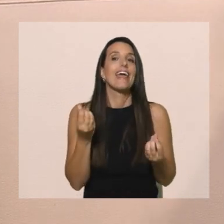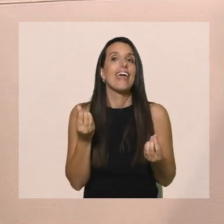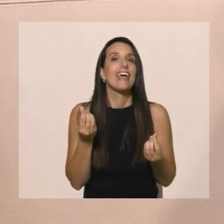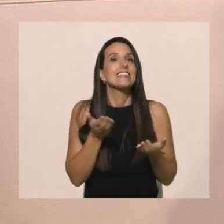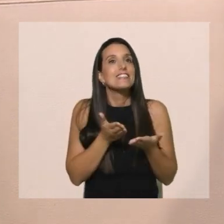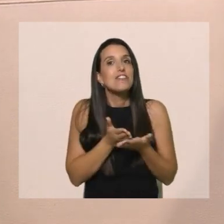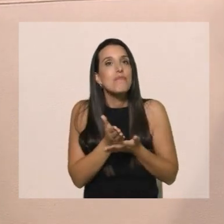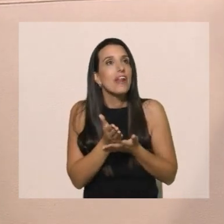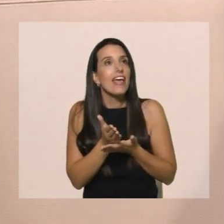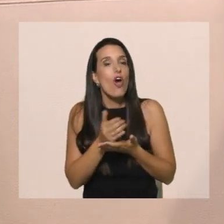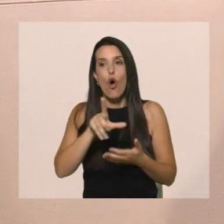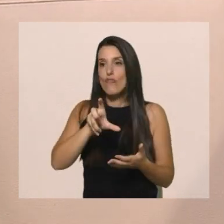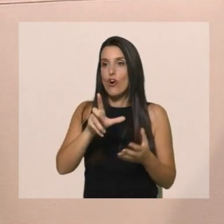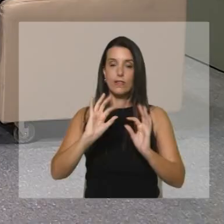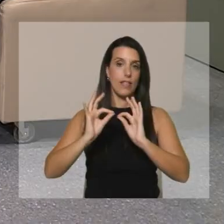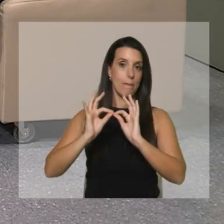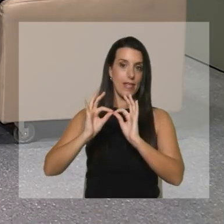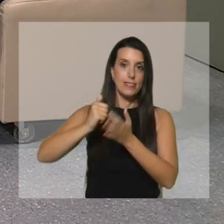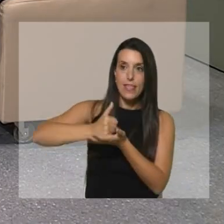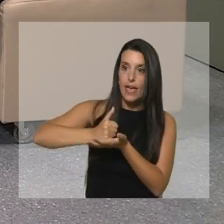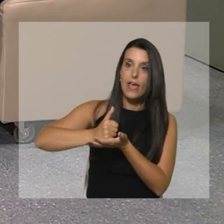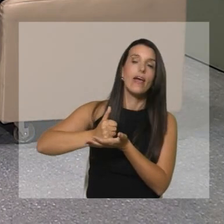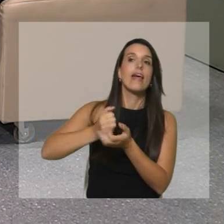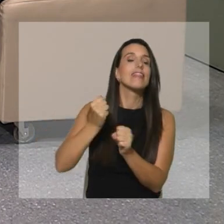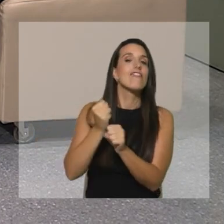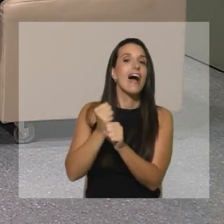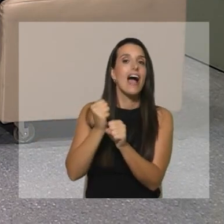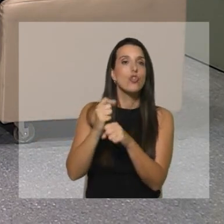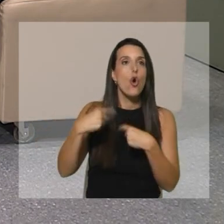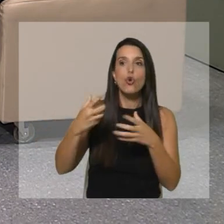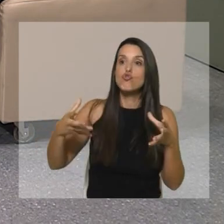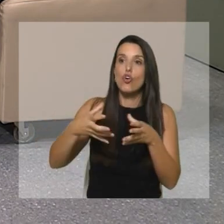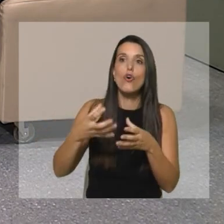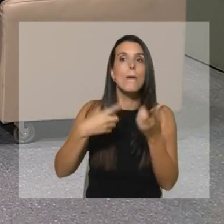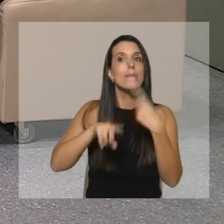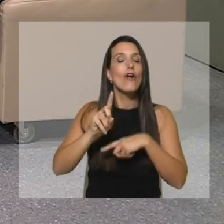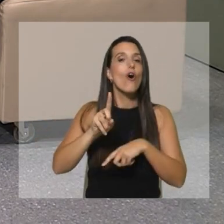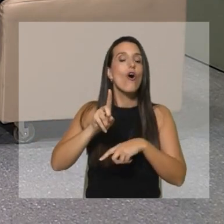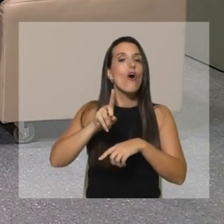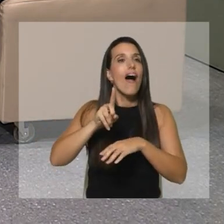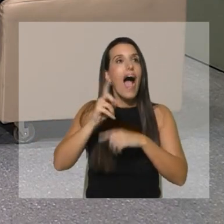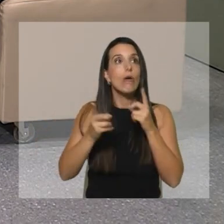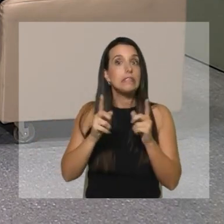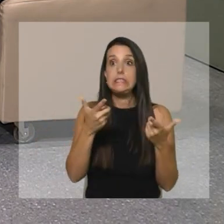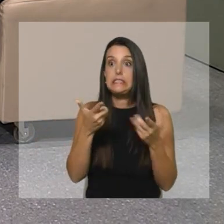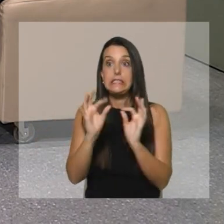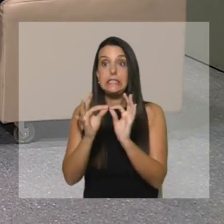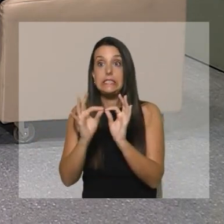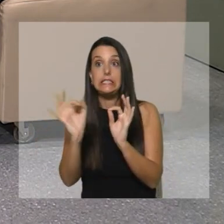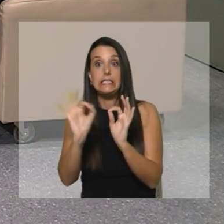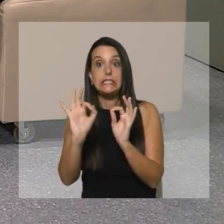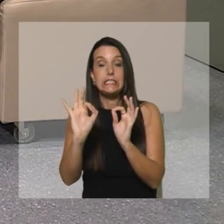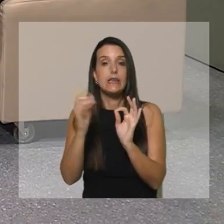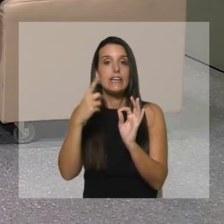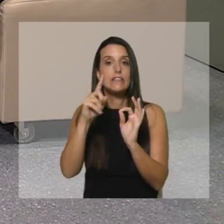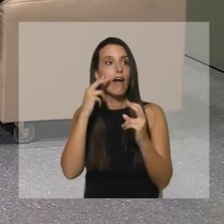Siempre necesitamos, obviamente, una intérprete con nosotros trabajando, pero hubo momentos donde no había intérpretes y ahí nos